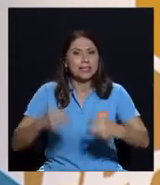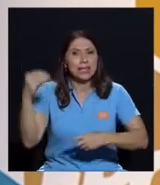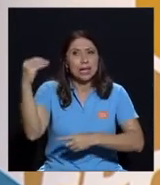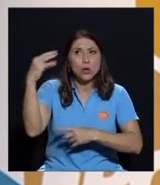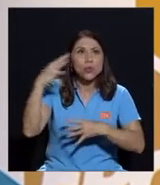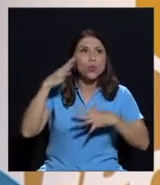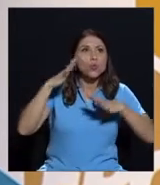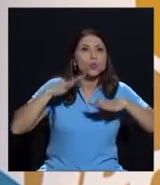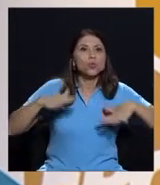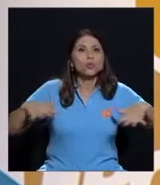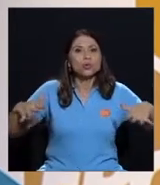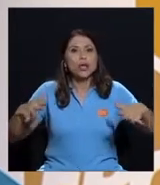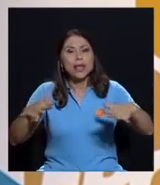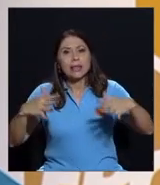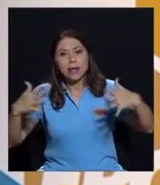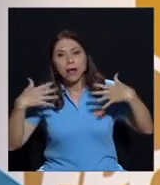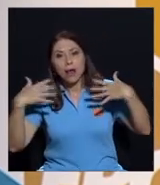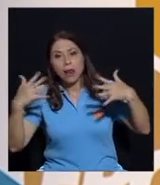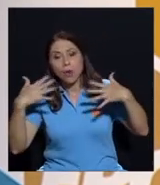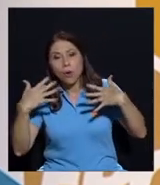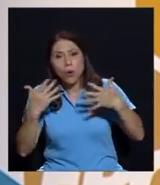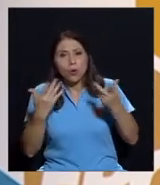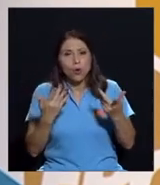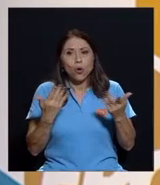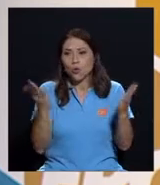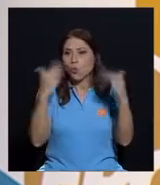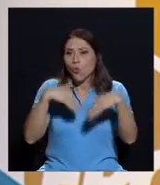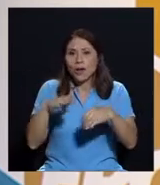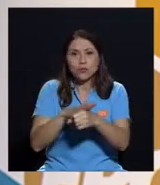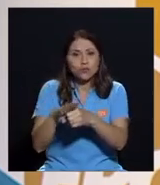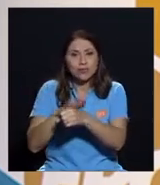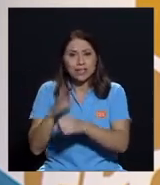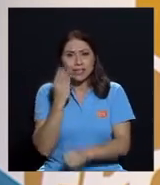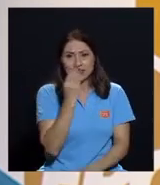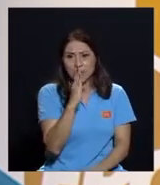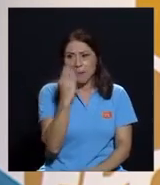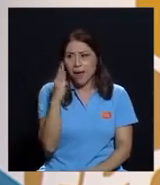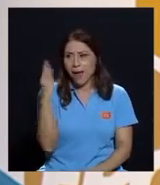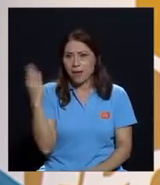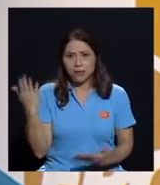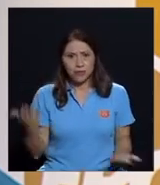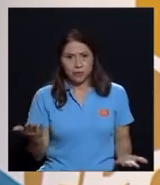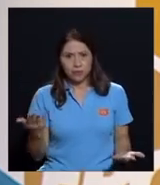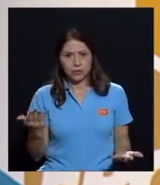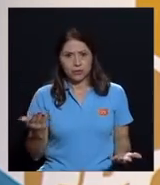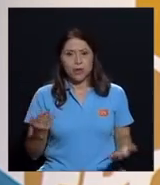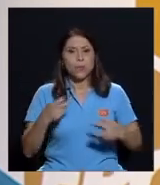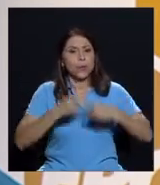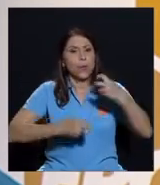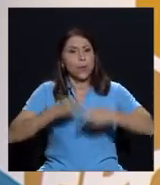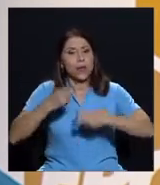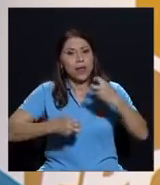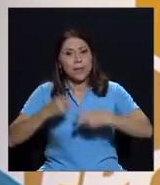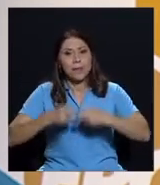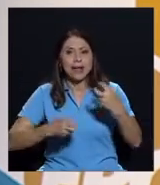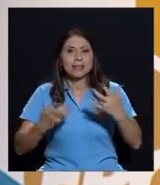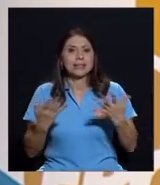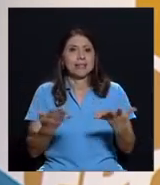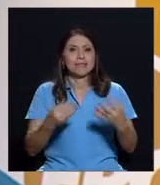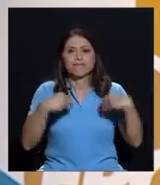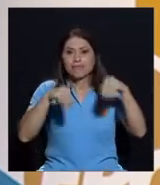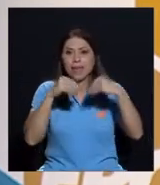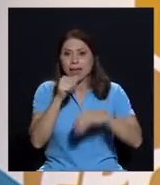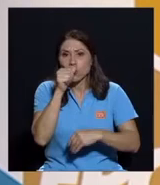aulas no suficientes baterías de baños problemas en infraestructura problemas que tiene que ver con temas de narcotráfico